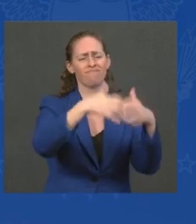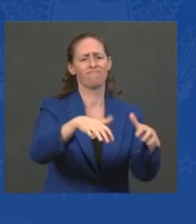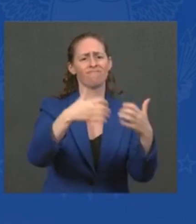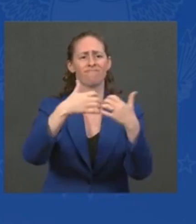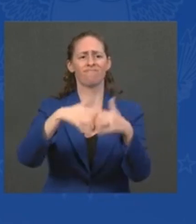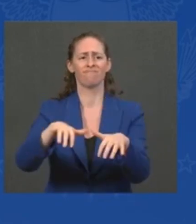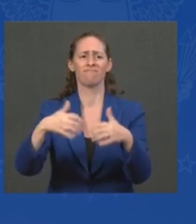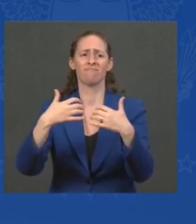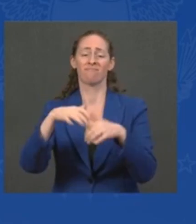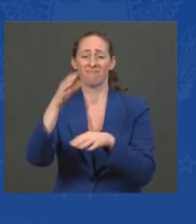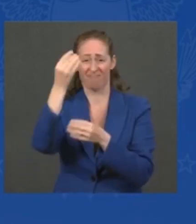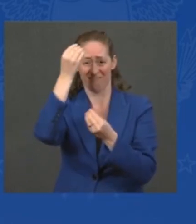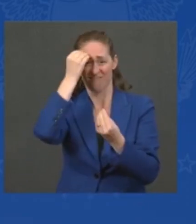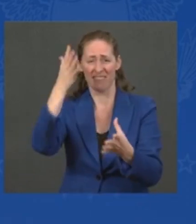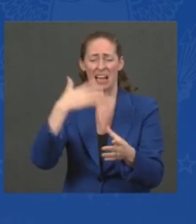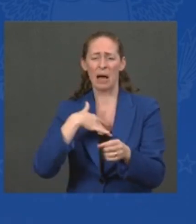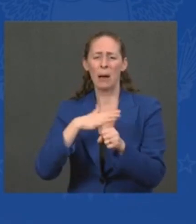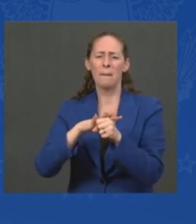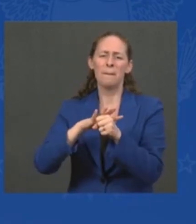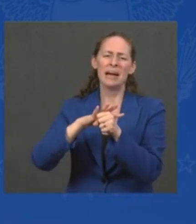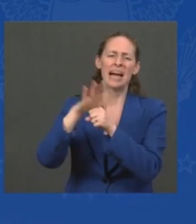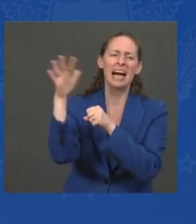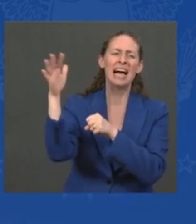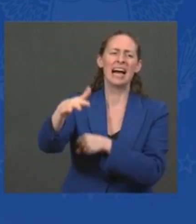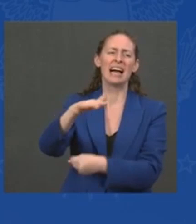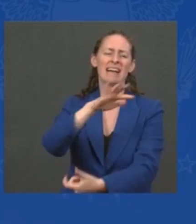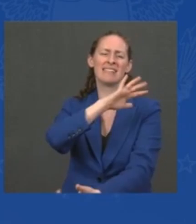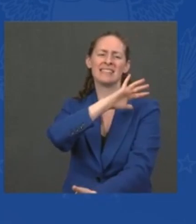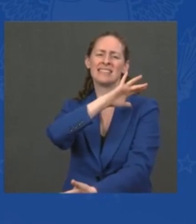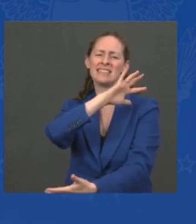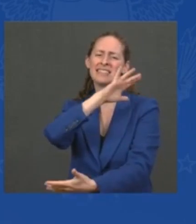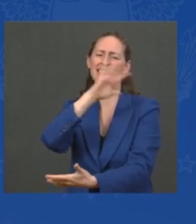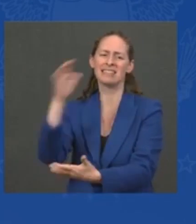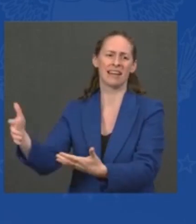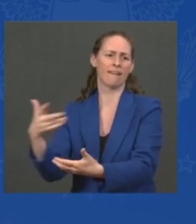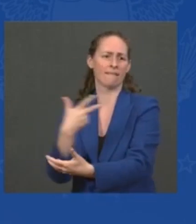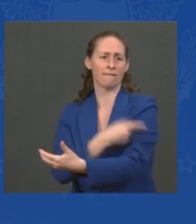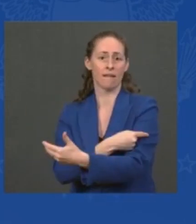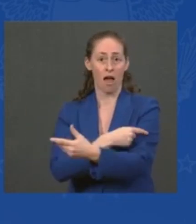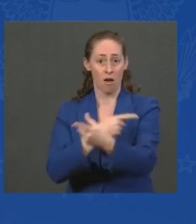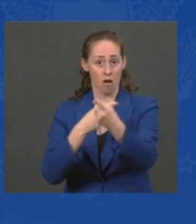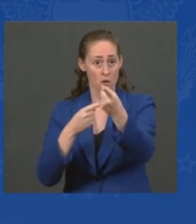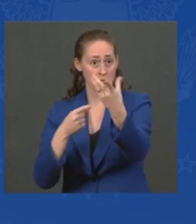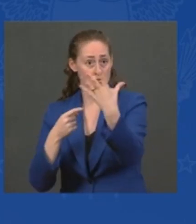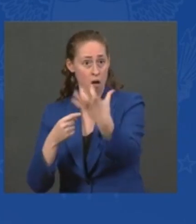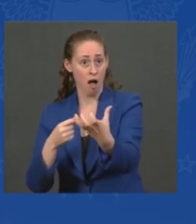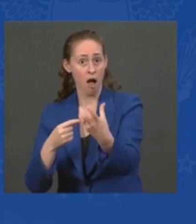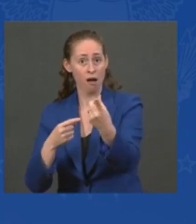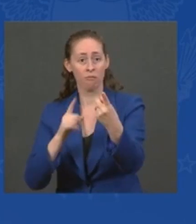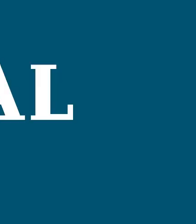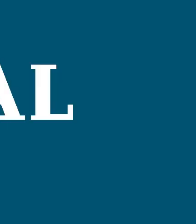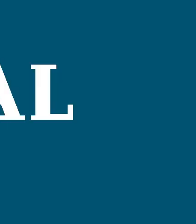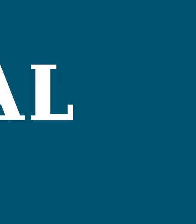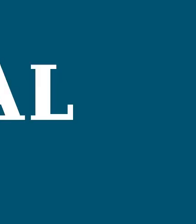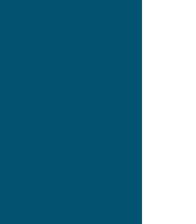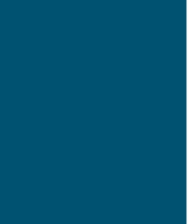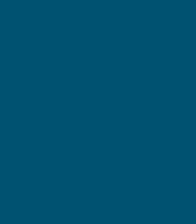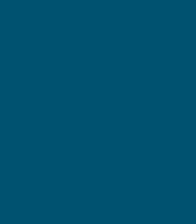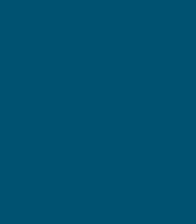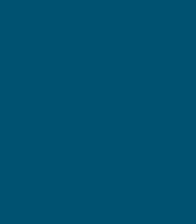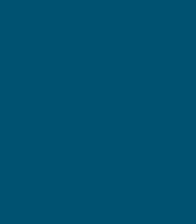que más gente se vacune pues esa minoría está causando un enorme daño al resto del país